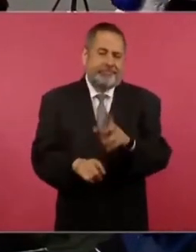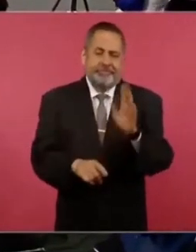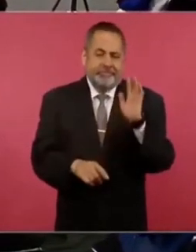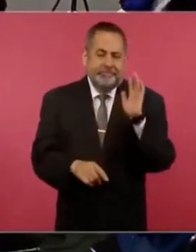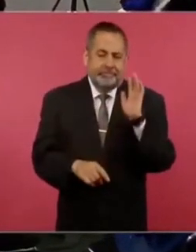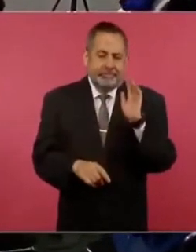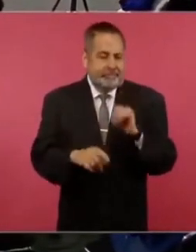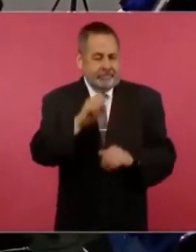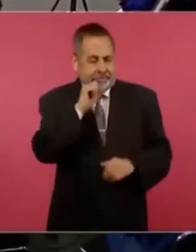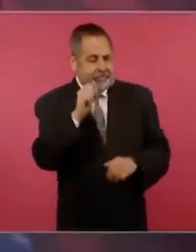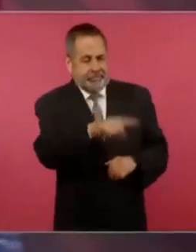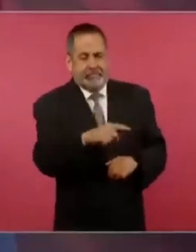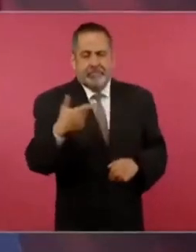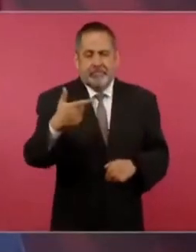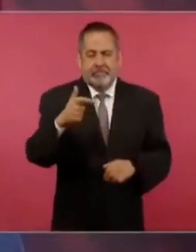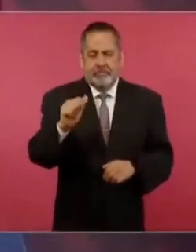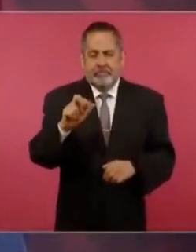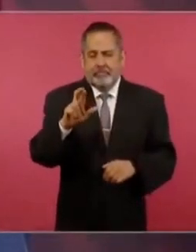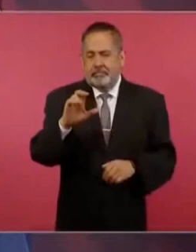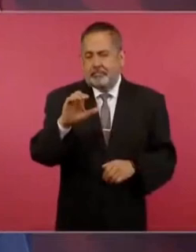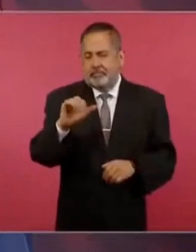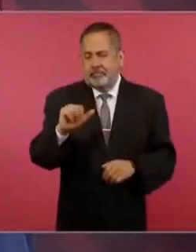lo de García Luna.